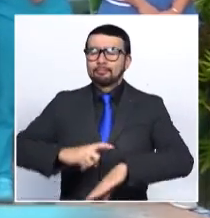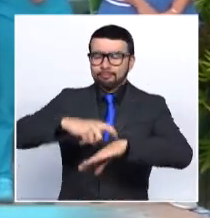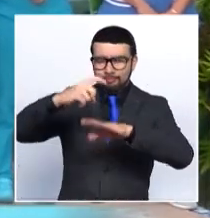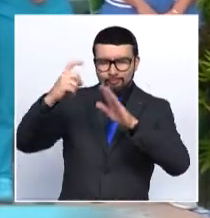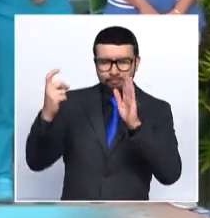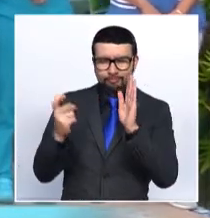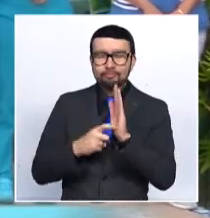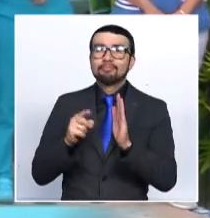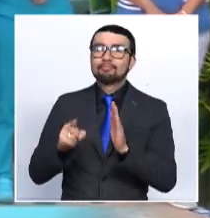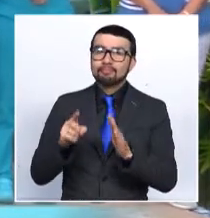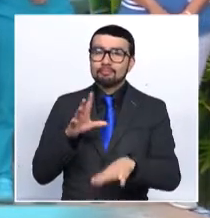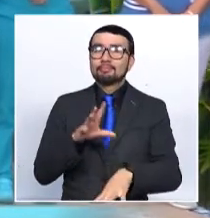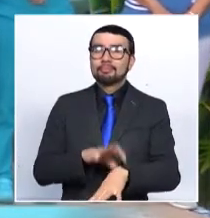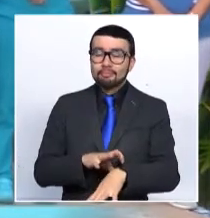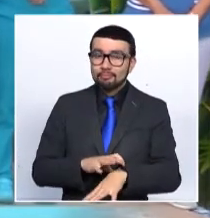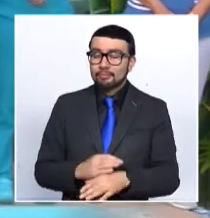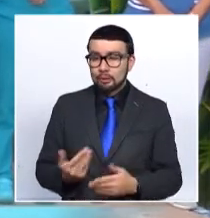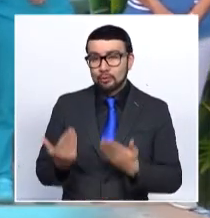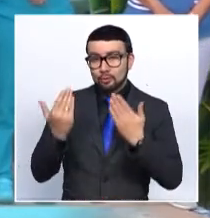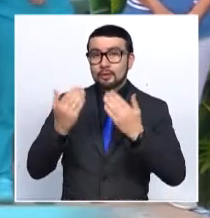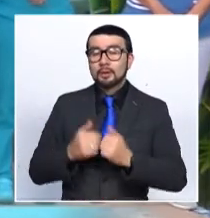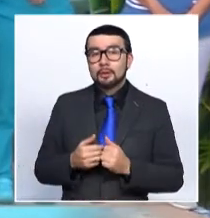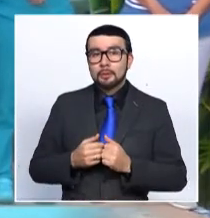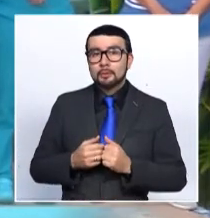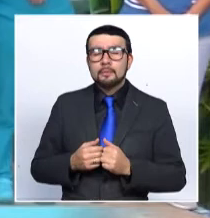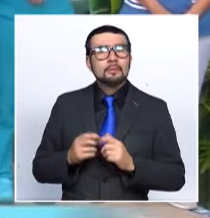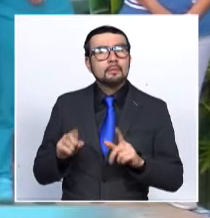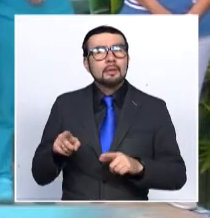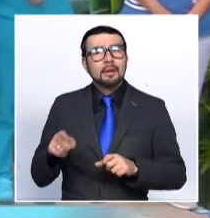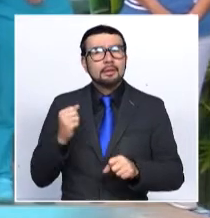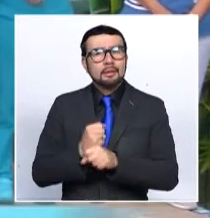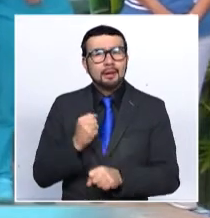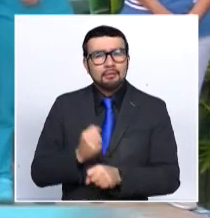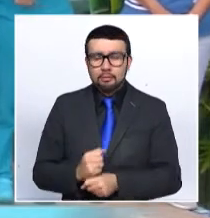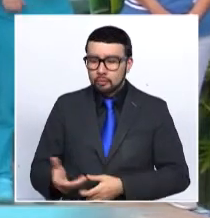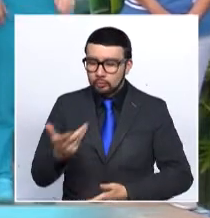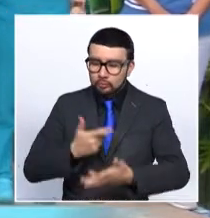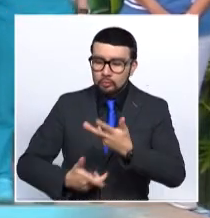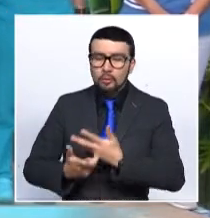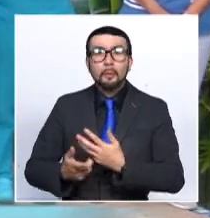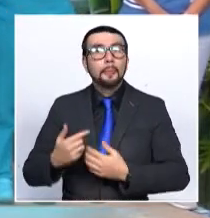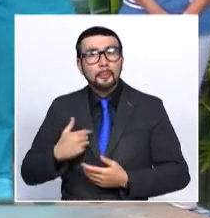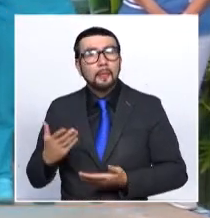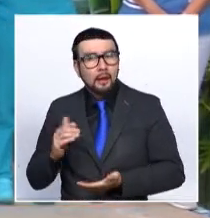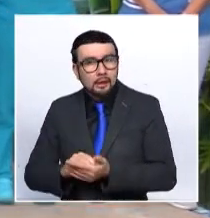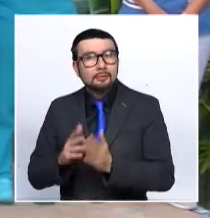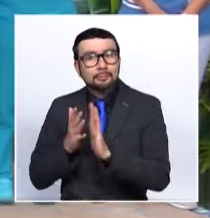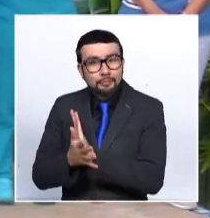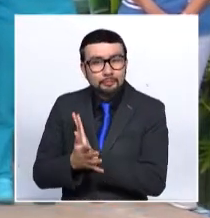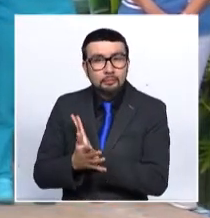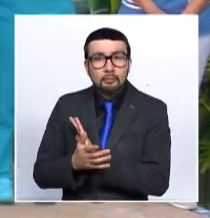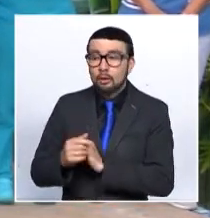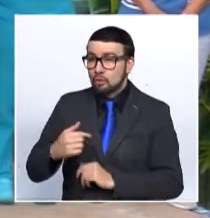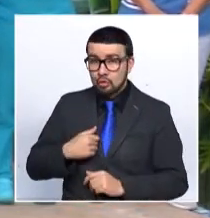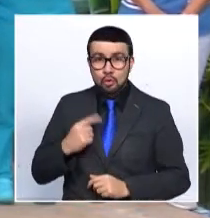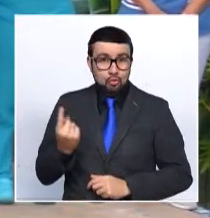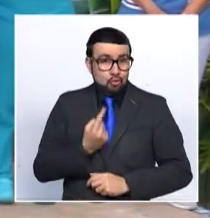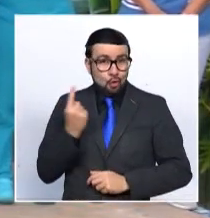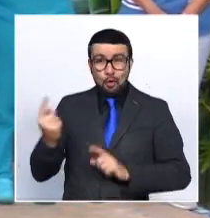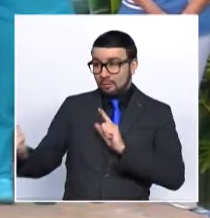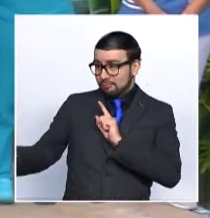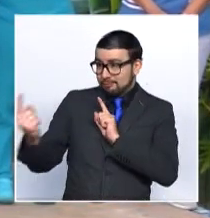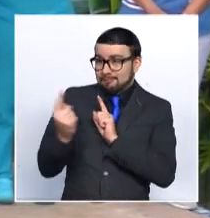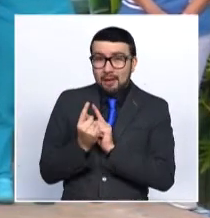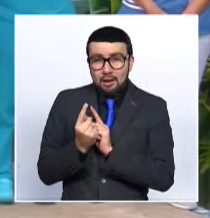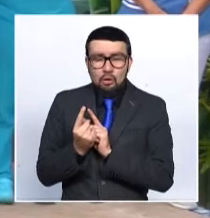práctica médica, desde el trabajo en equipo. Vuelvo y les digo, yo ya no atiendo consulta a los